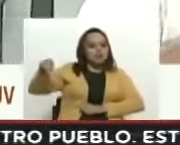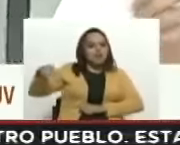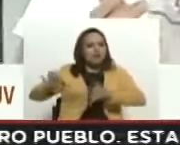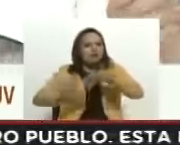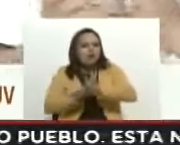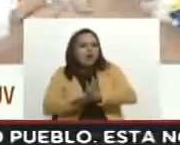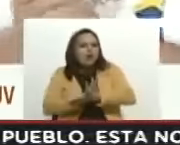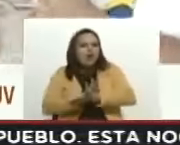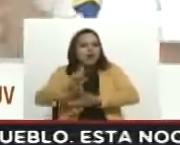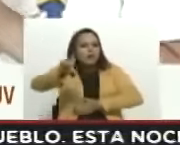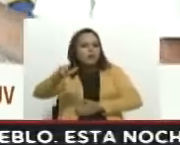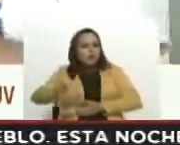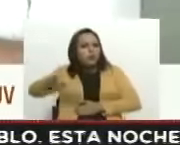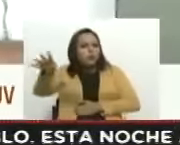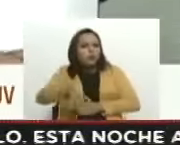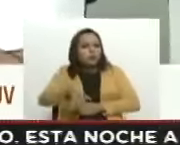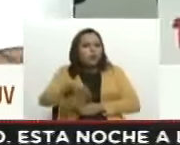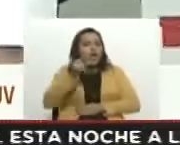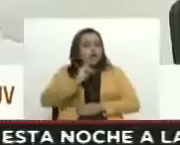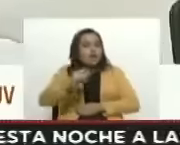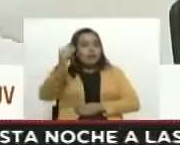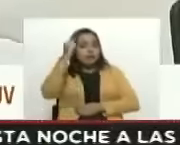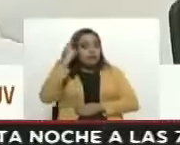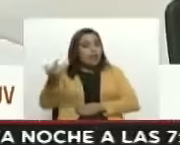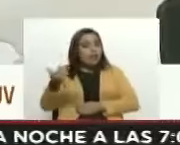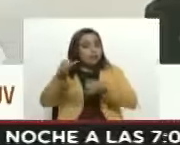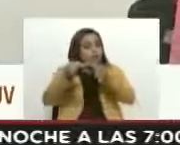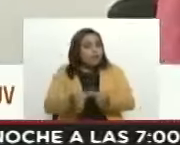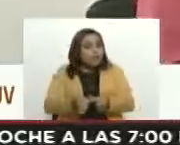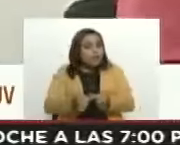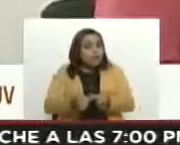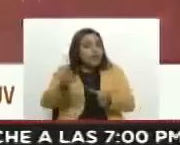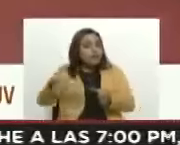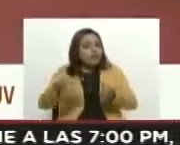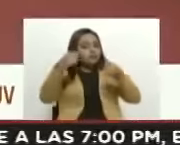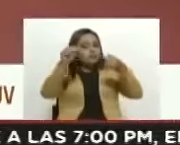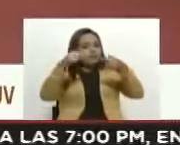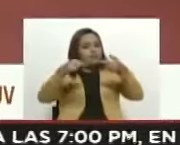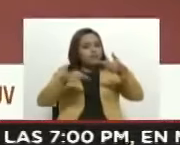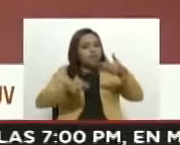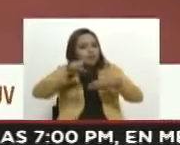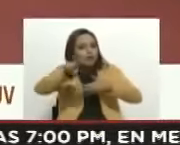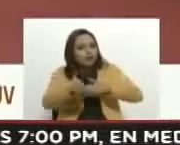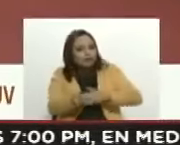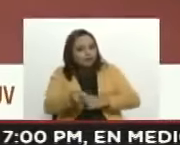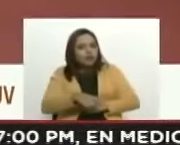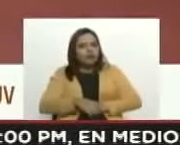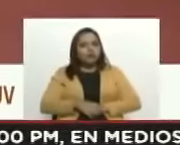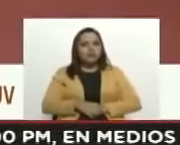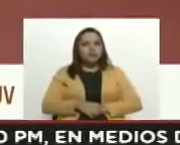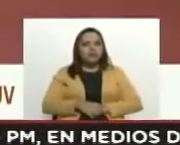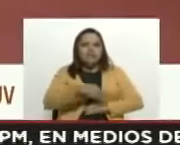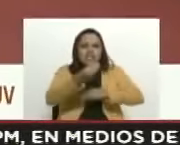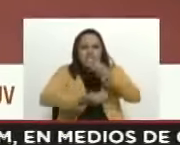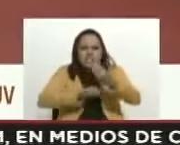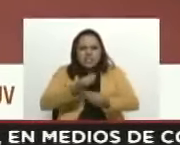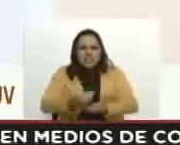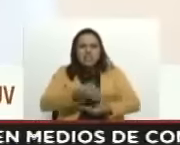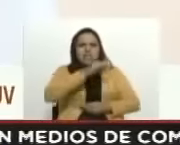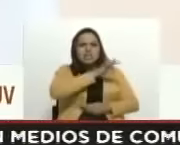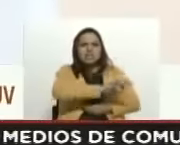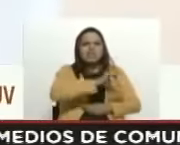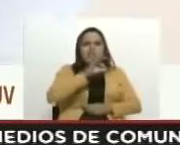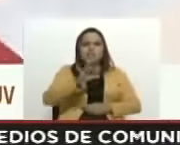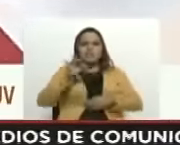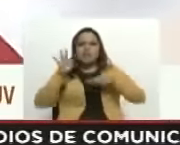¿Ah? Tenemos fecha. Fecha y pregunta, pues fecha y pregunta. Y se hicieron